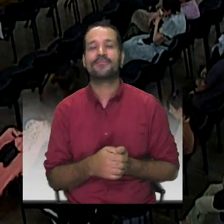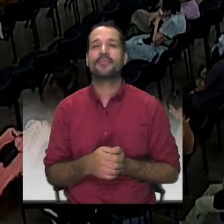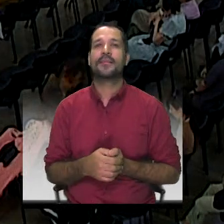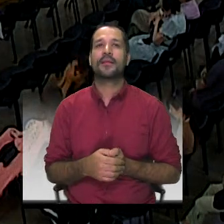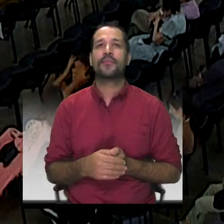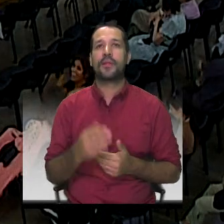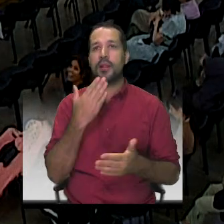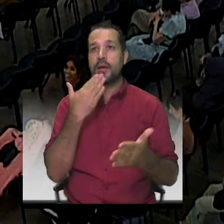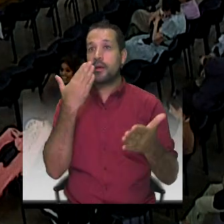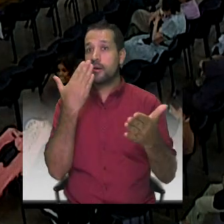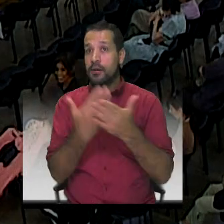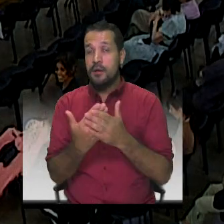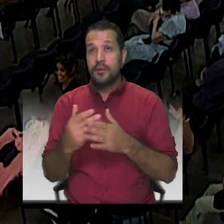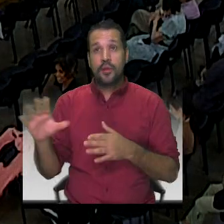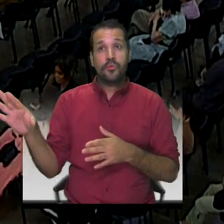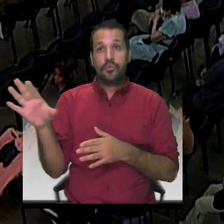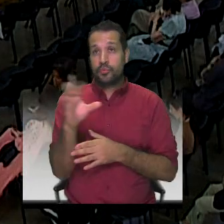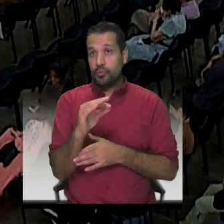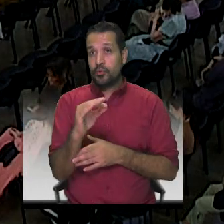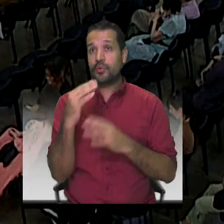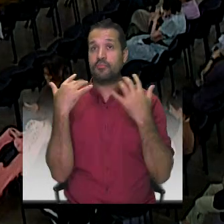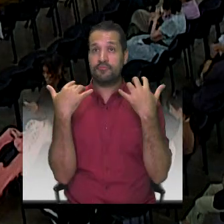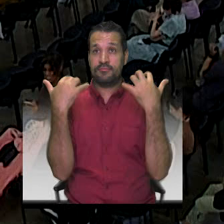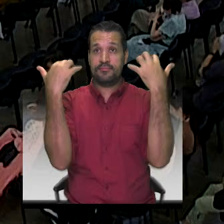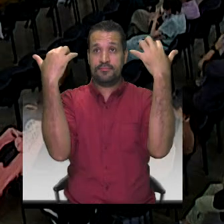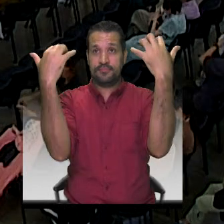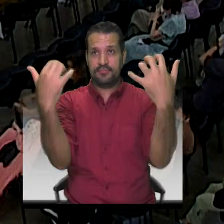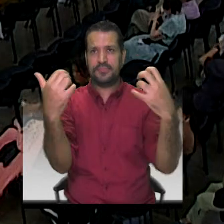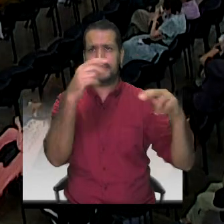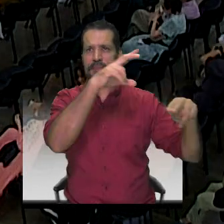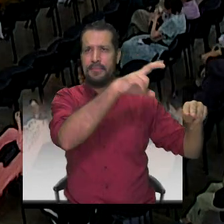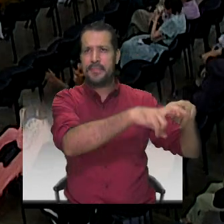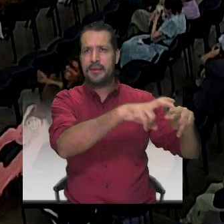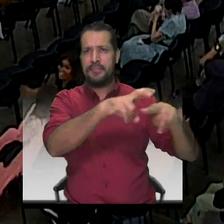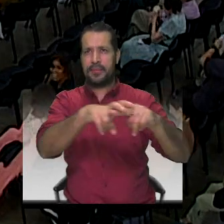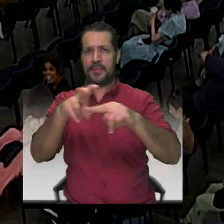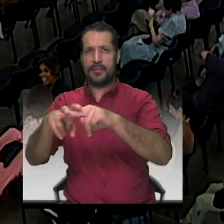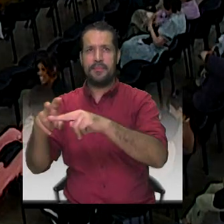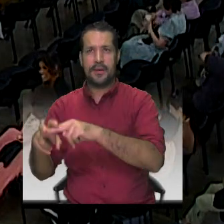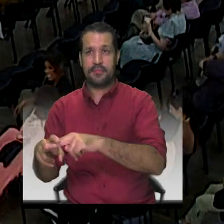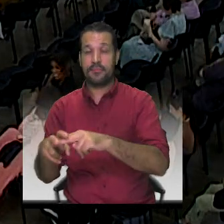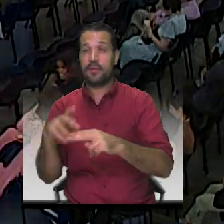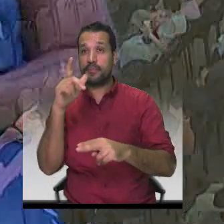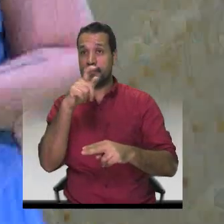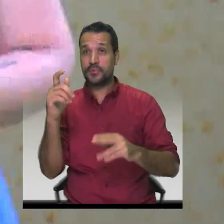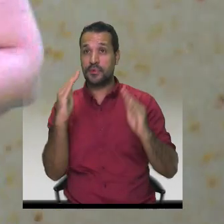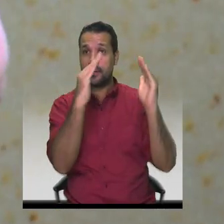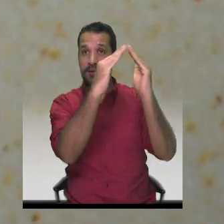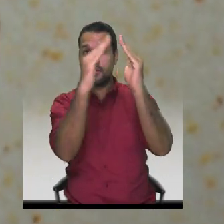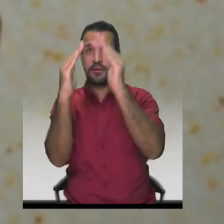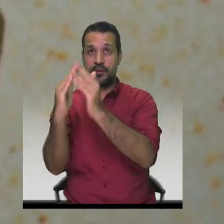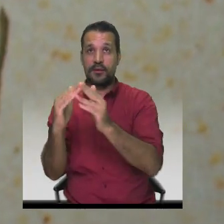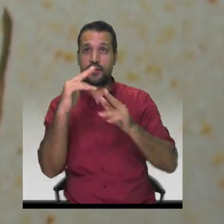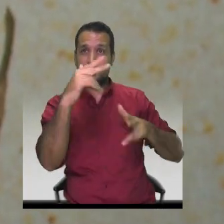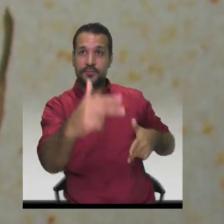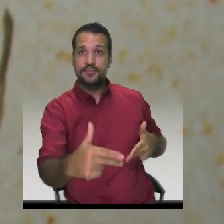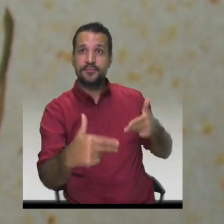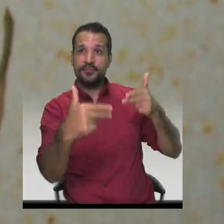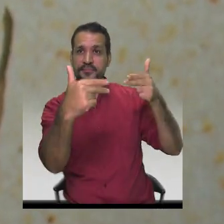Muchas gracias a toda la audiencia que está acá sentada con nosotros, pero también a las personas que están conectadas desde